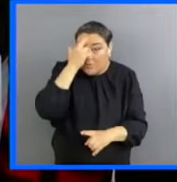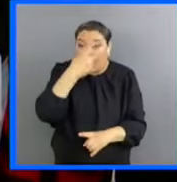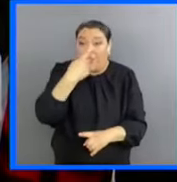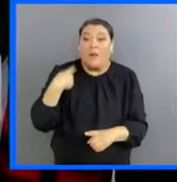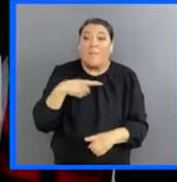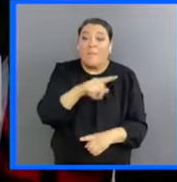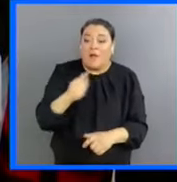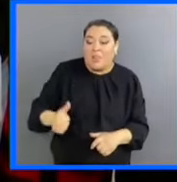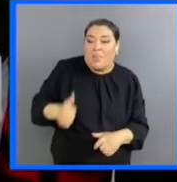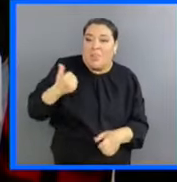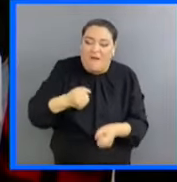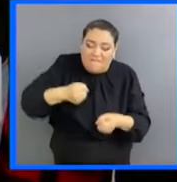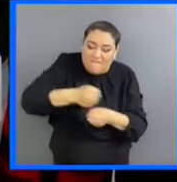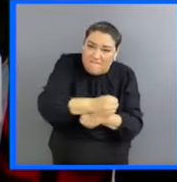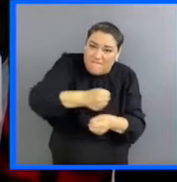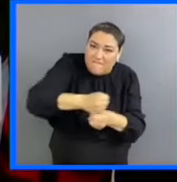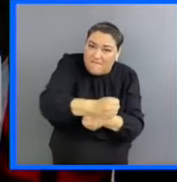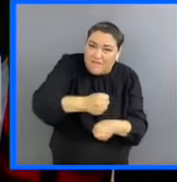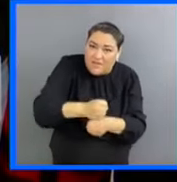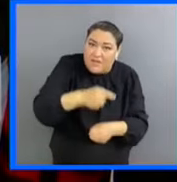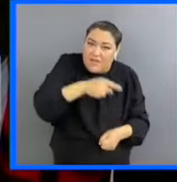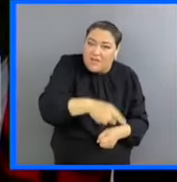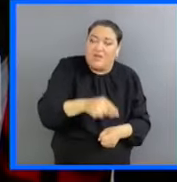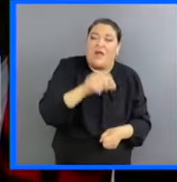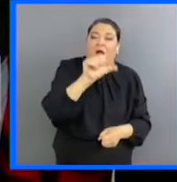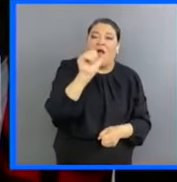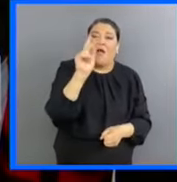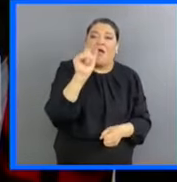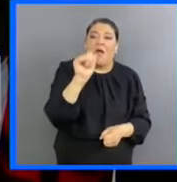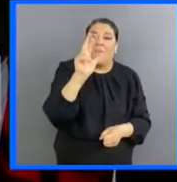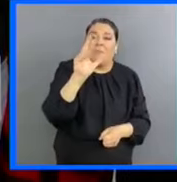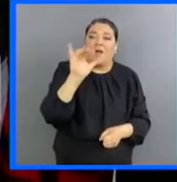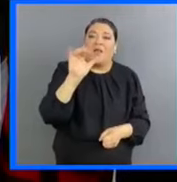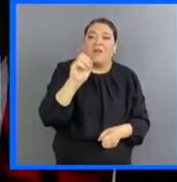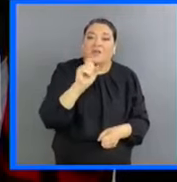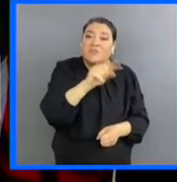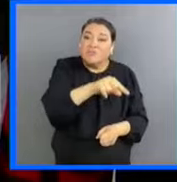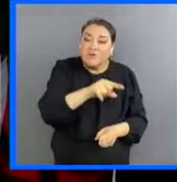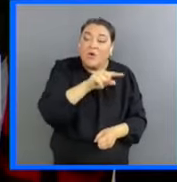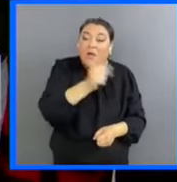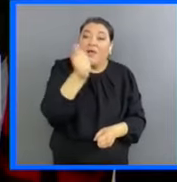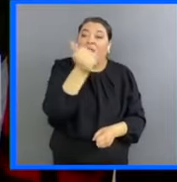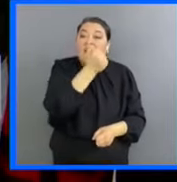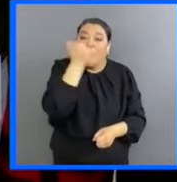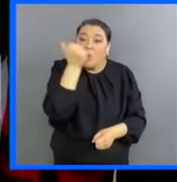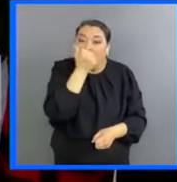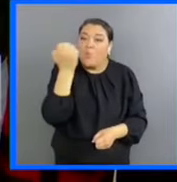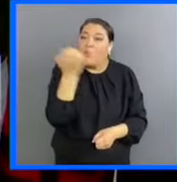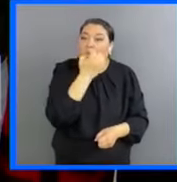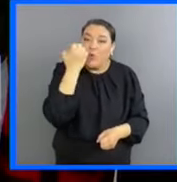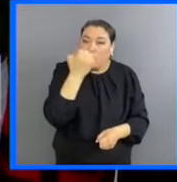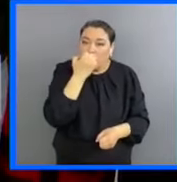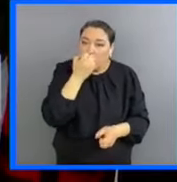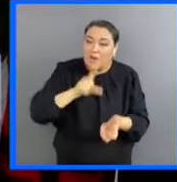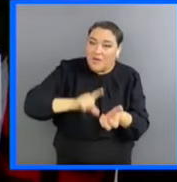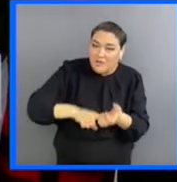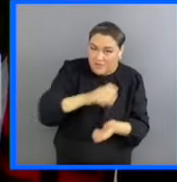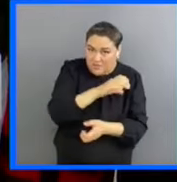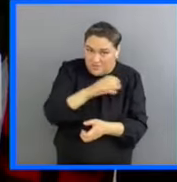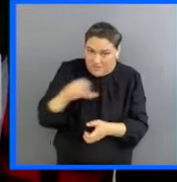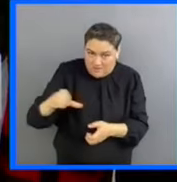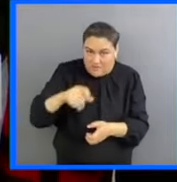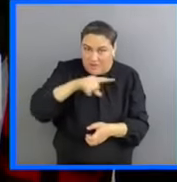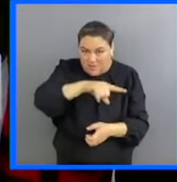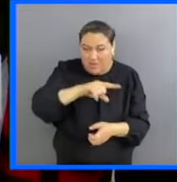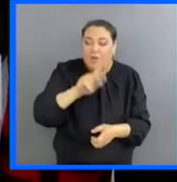de Eder Israel Aparicio Bracamontes, estudiante de la Escuela Normal Rural Pasco de Quiroga de Tiripetío, quien